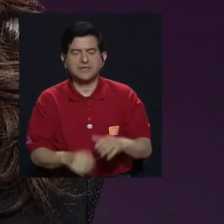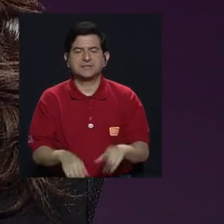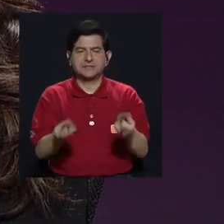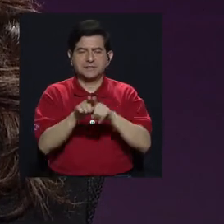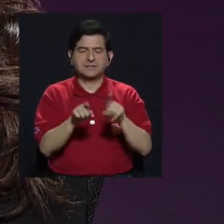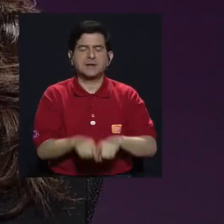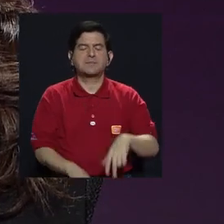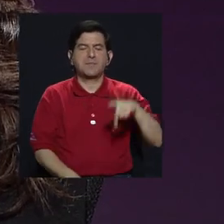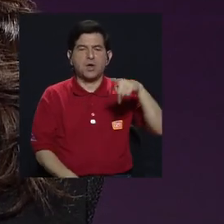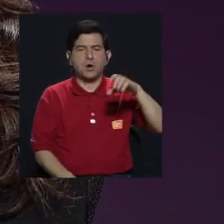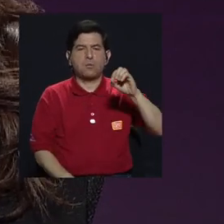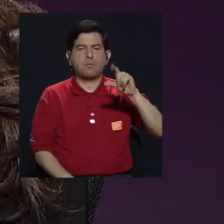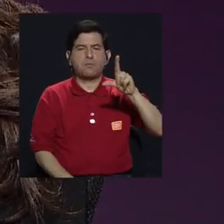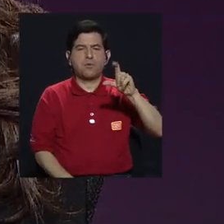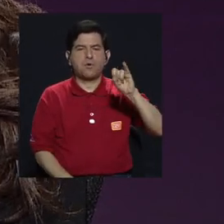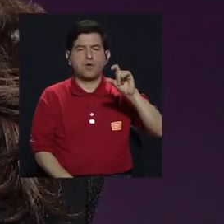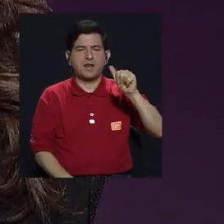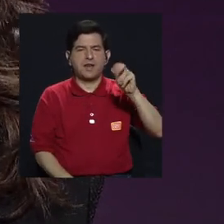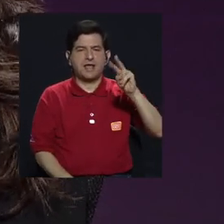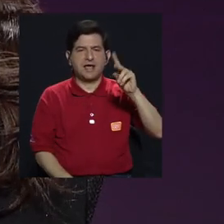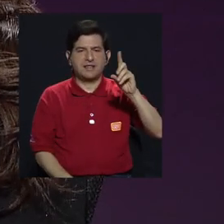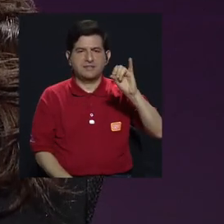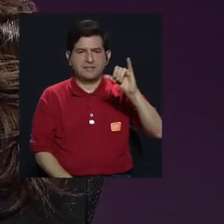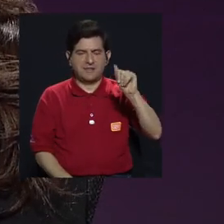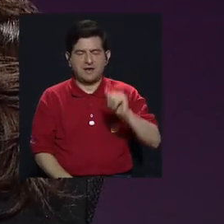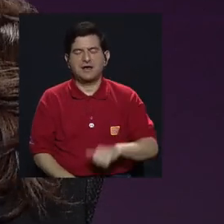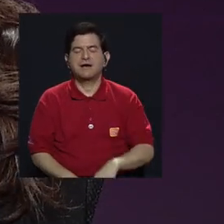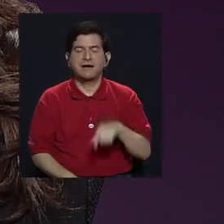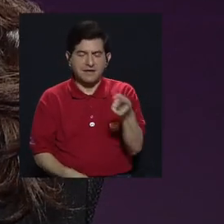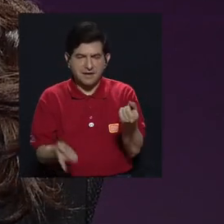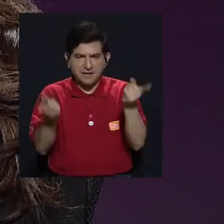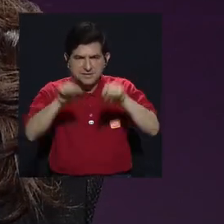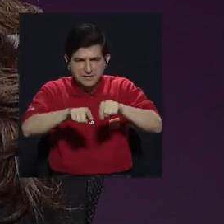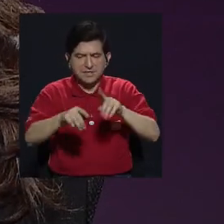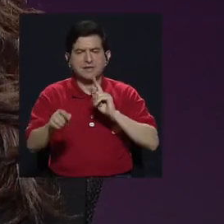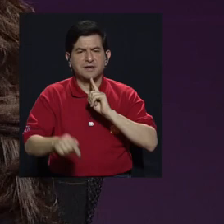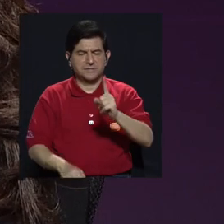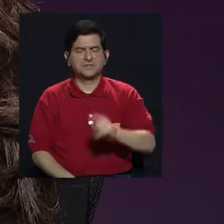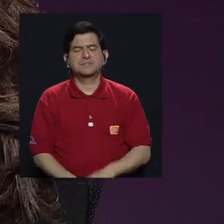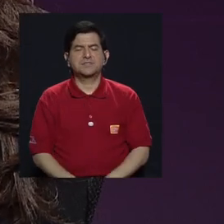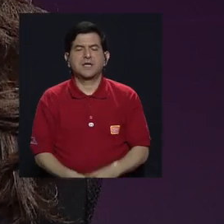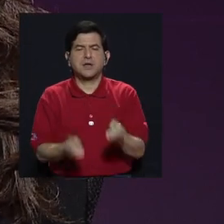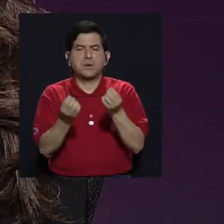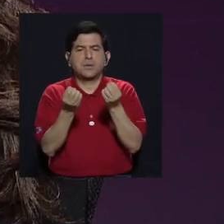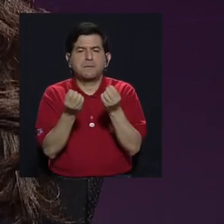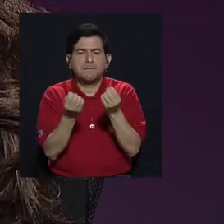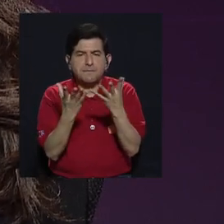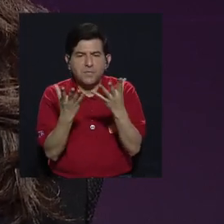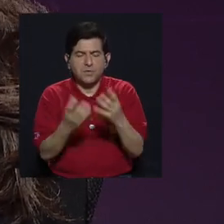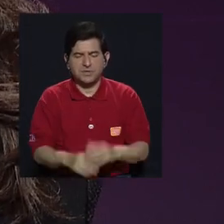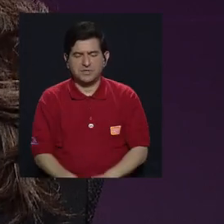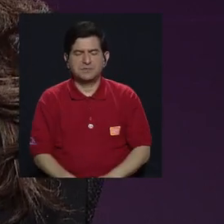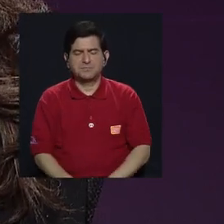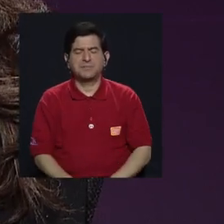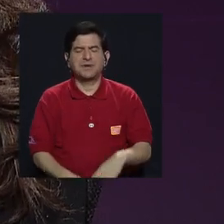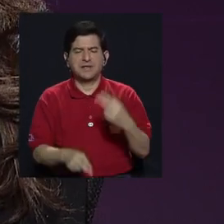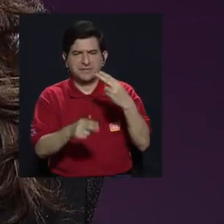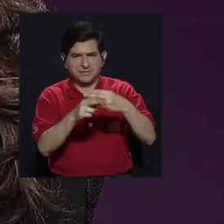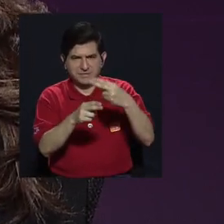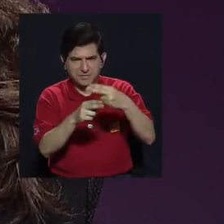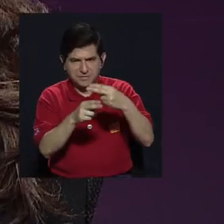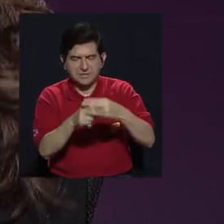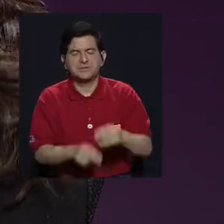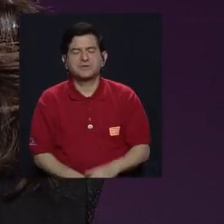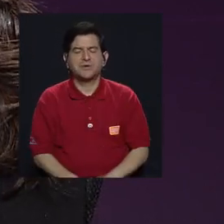la poliandria, la poliginia, el poliamor. Entonces, básicamente vamos a decir que el poliamor califica dentro de lo que son los